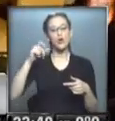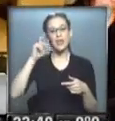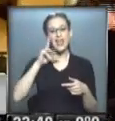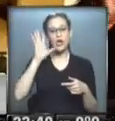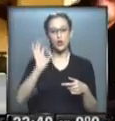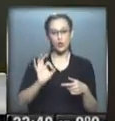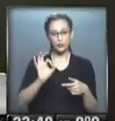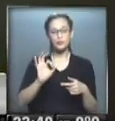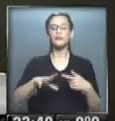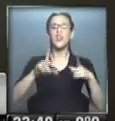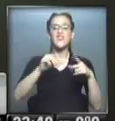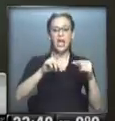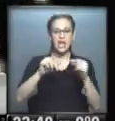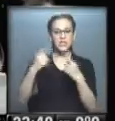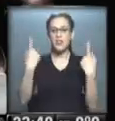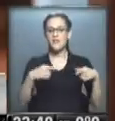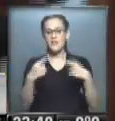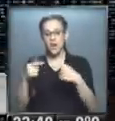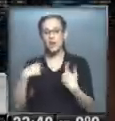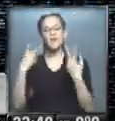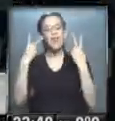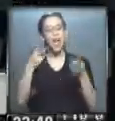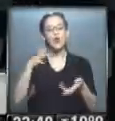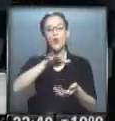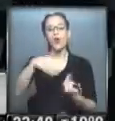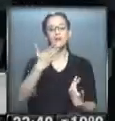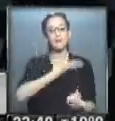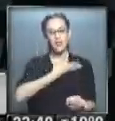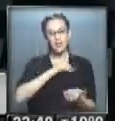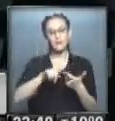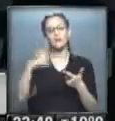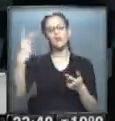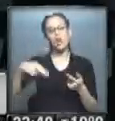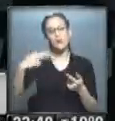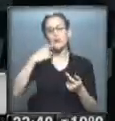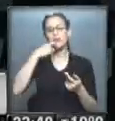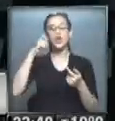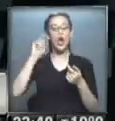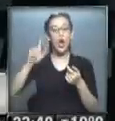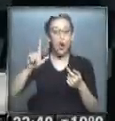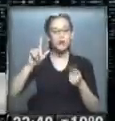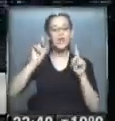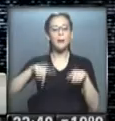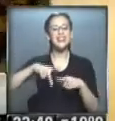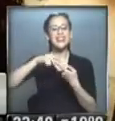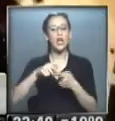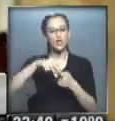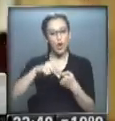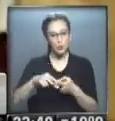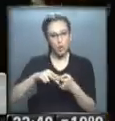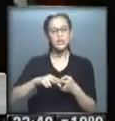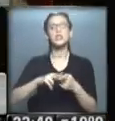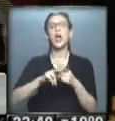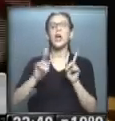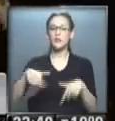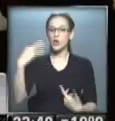en el interior, vamos a tocar Soporte de Malón en Santa Fe en noviembre, si todo sale bien, en Tecnópolis también en octubre. Está grabado el